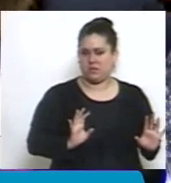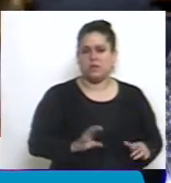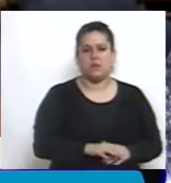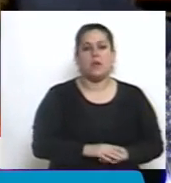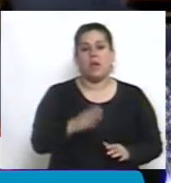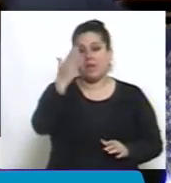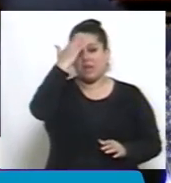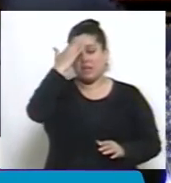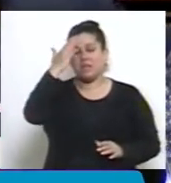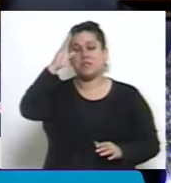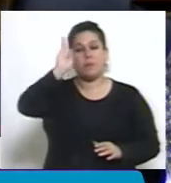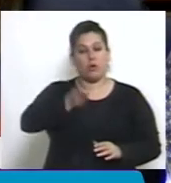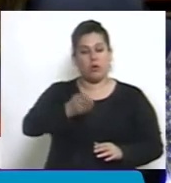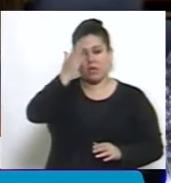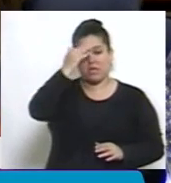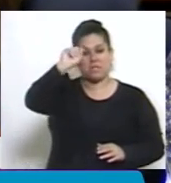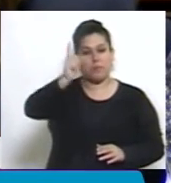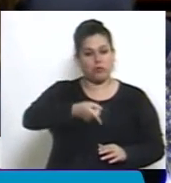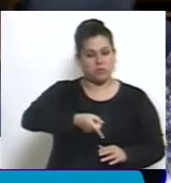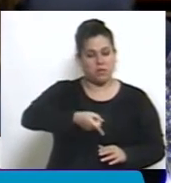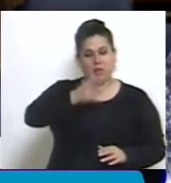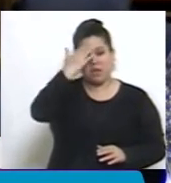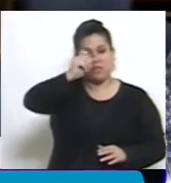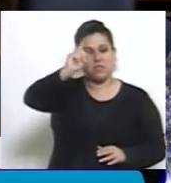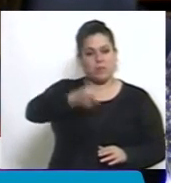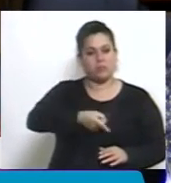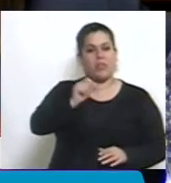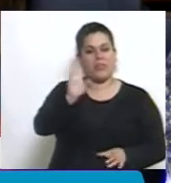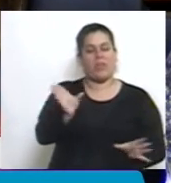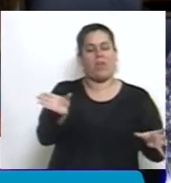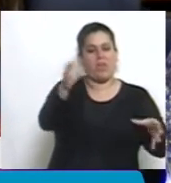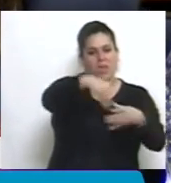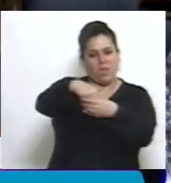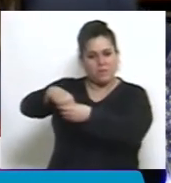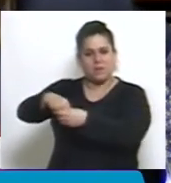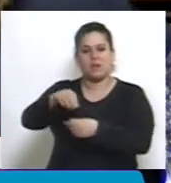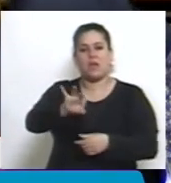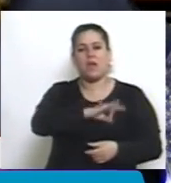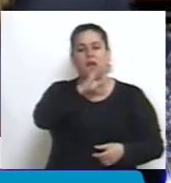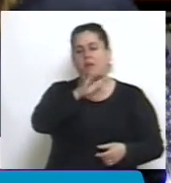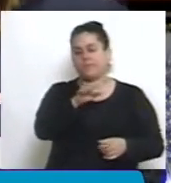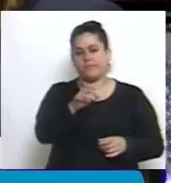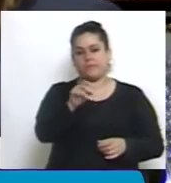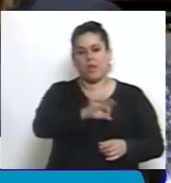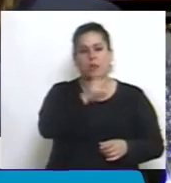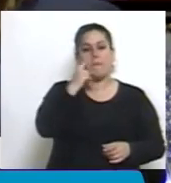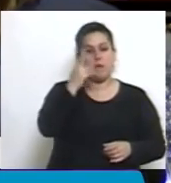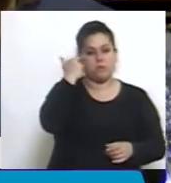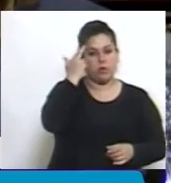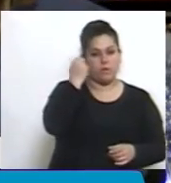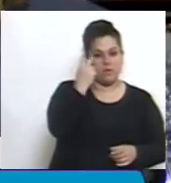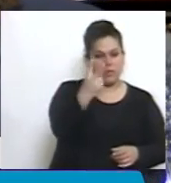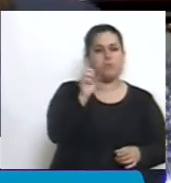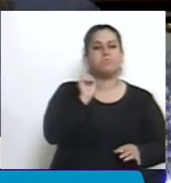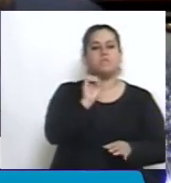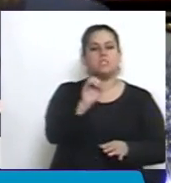del 15% de la masa coparticipable que en 1992 se firmó el